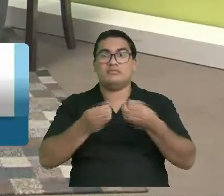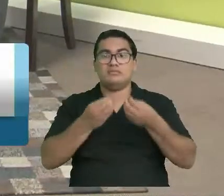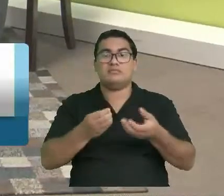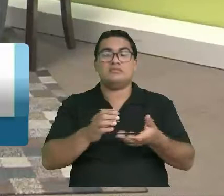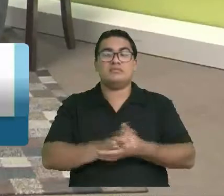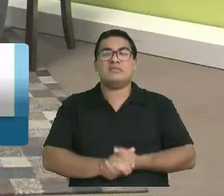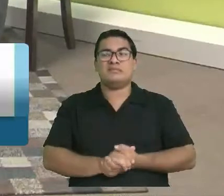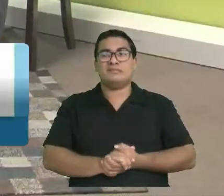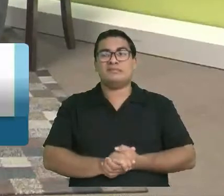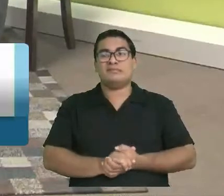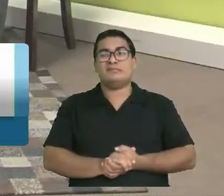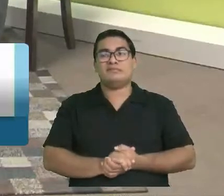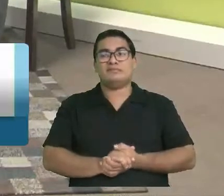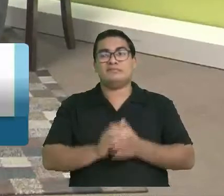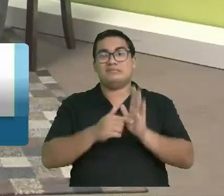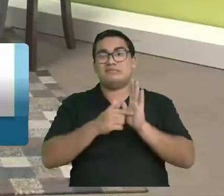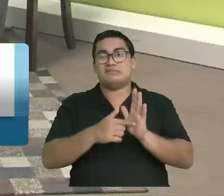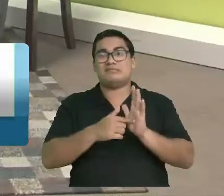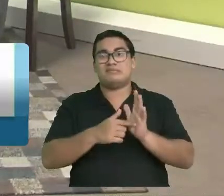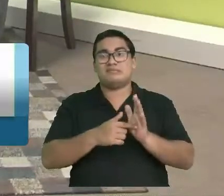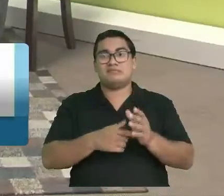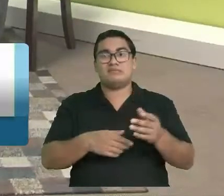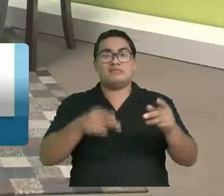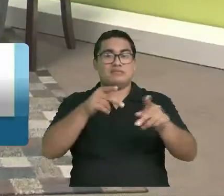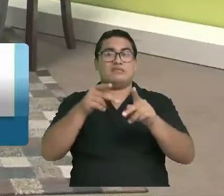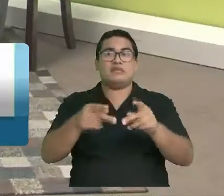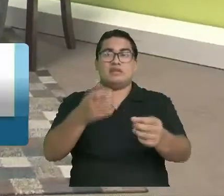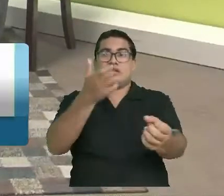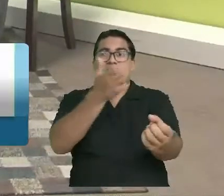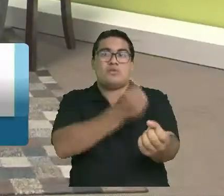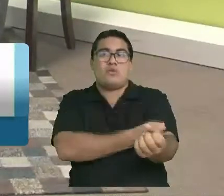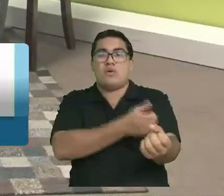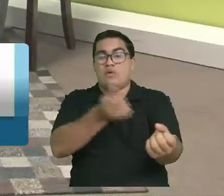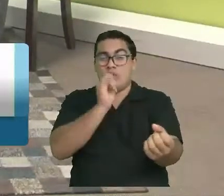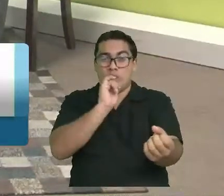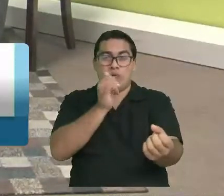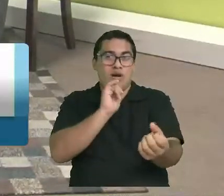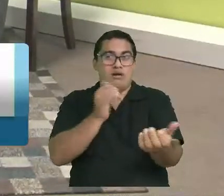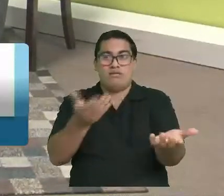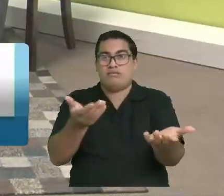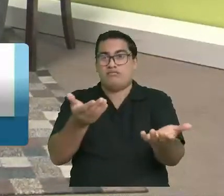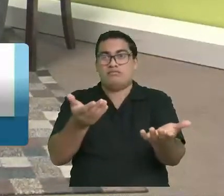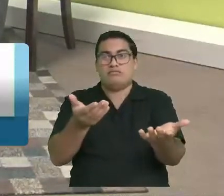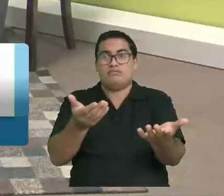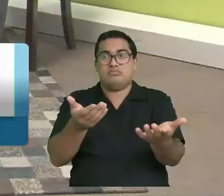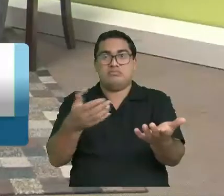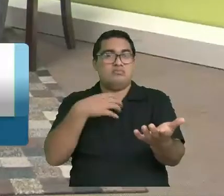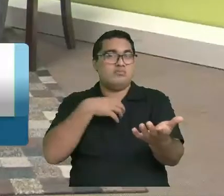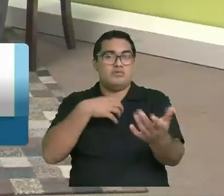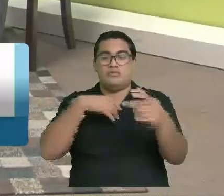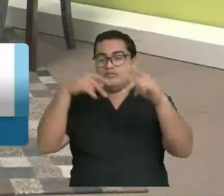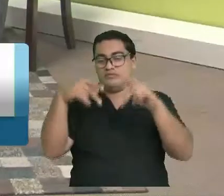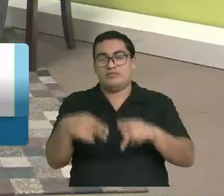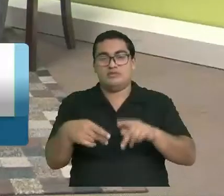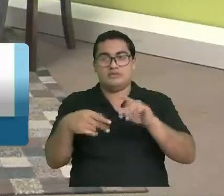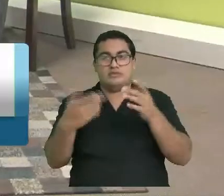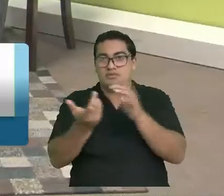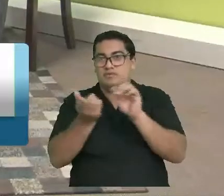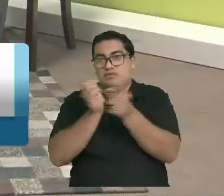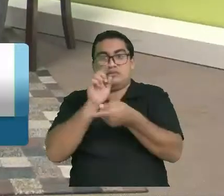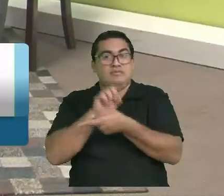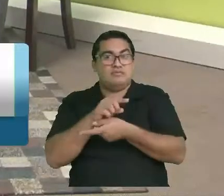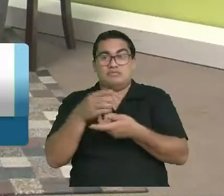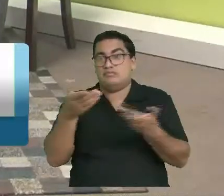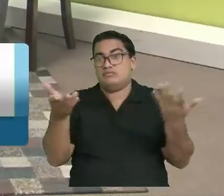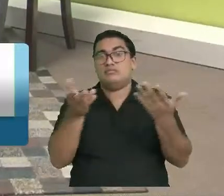frecuente. Por ejemplo, abuso de sustancias, de drogas, de alcohol, trastornos de la personalidad. Entonces, en ese